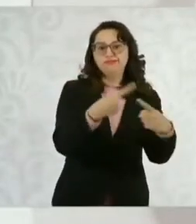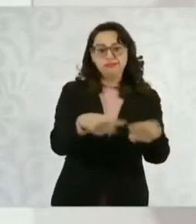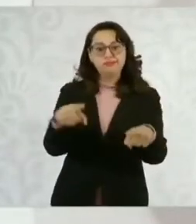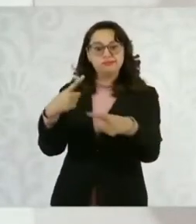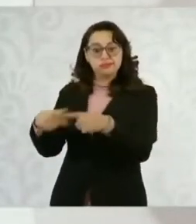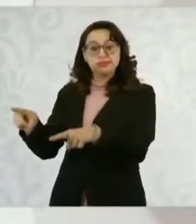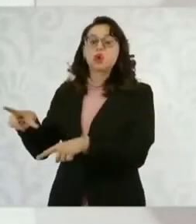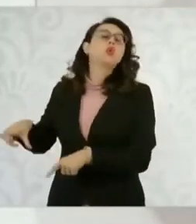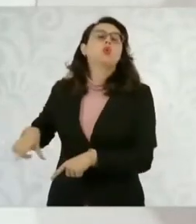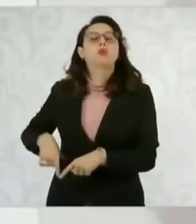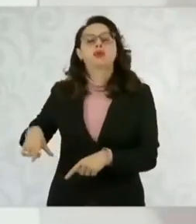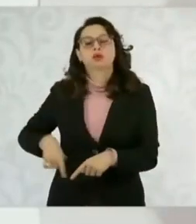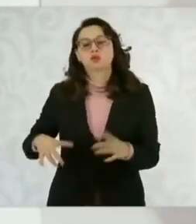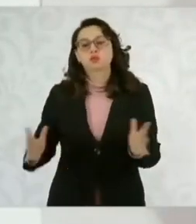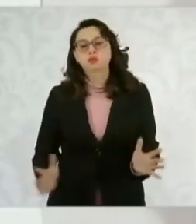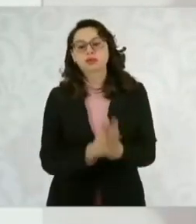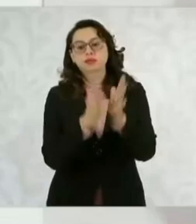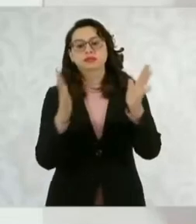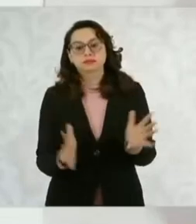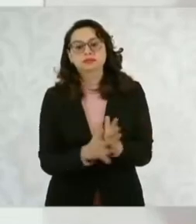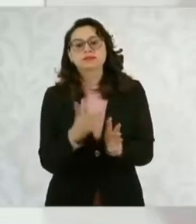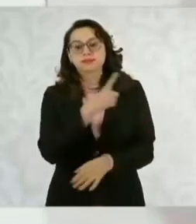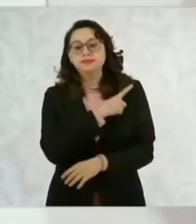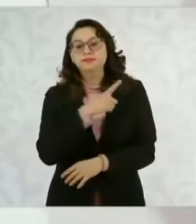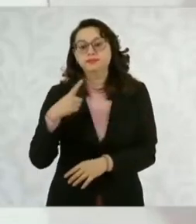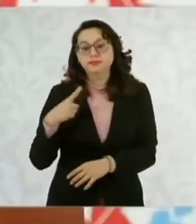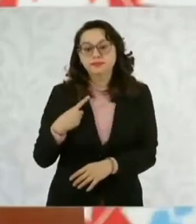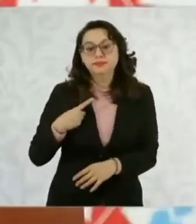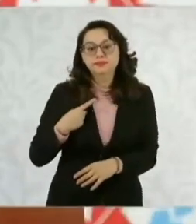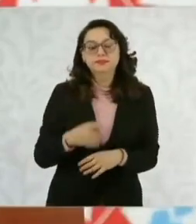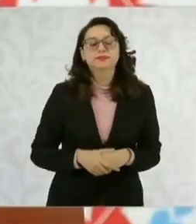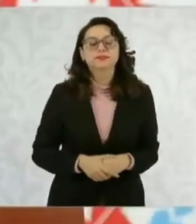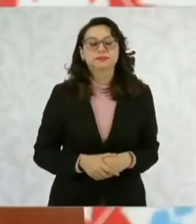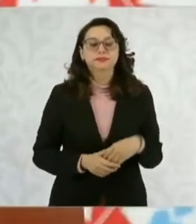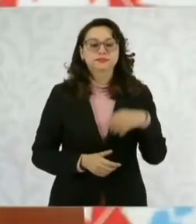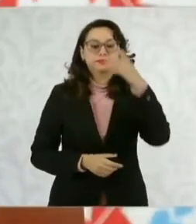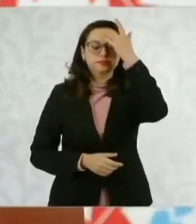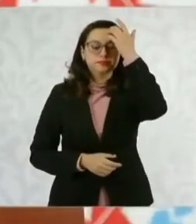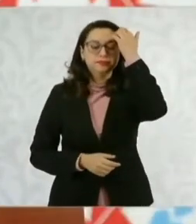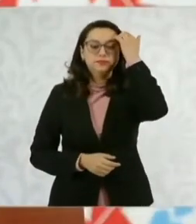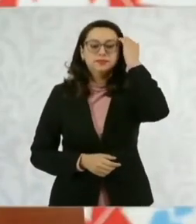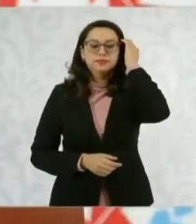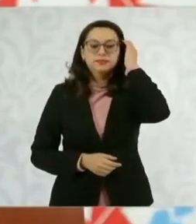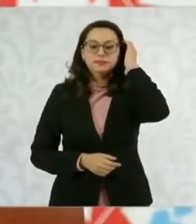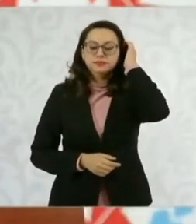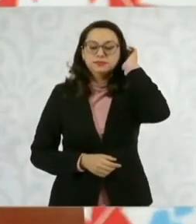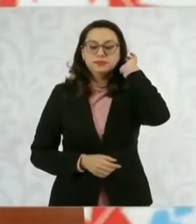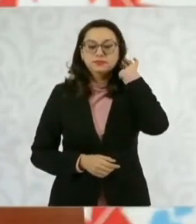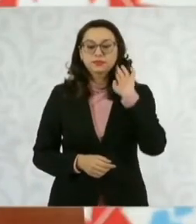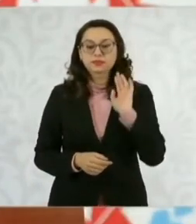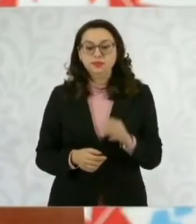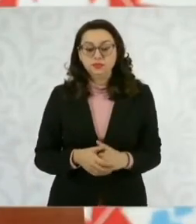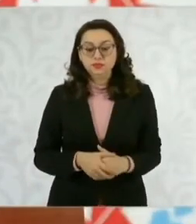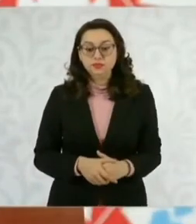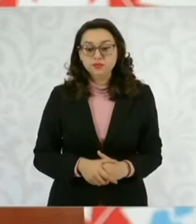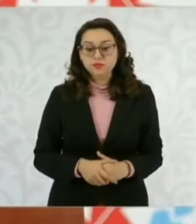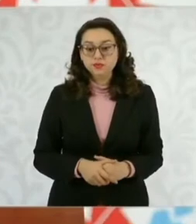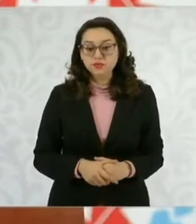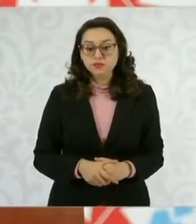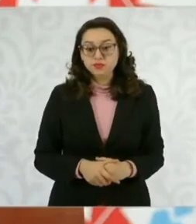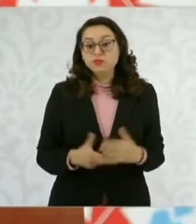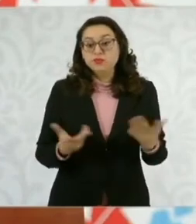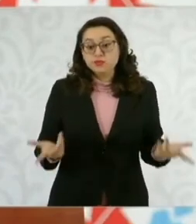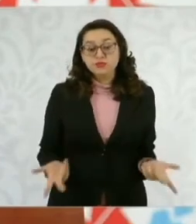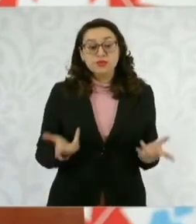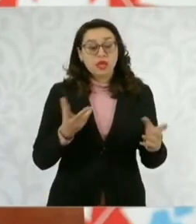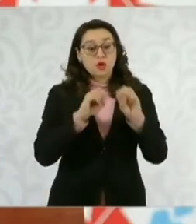donde también debe participar el Estado. Esta idea que tienen los organismos internacionales, que